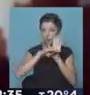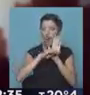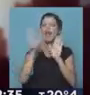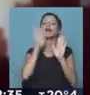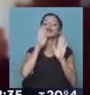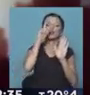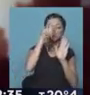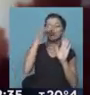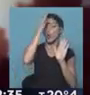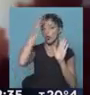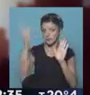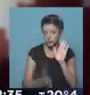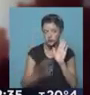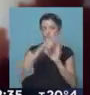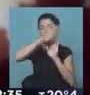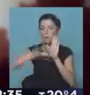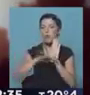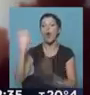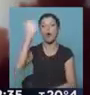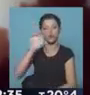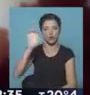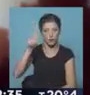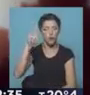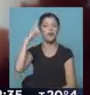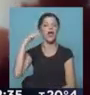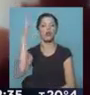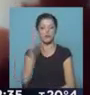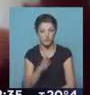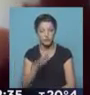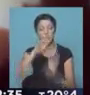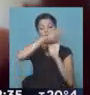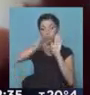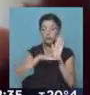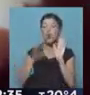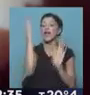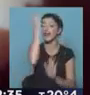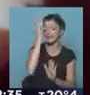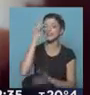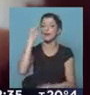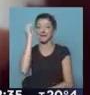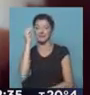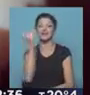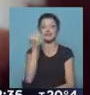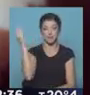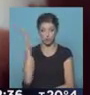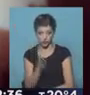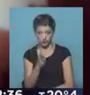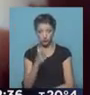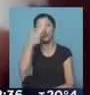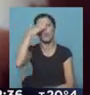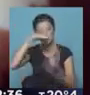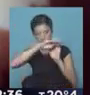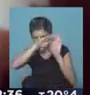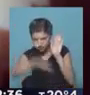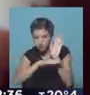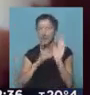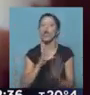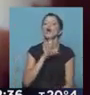un 12%, la Unión Europea con 9%, India y Brasil con el 6%. Detrás están